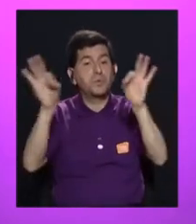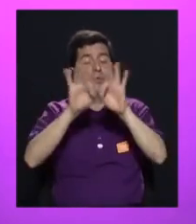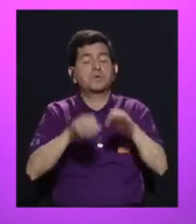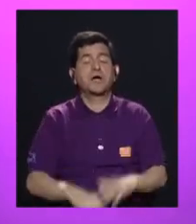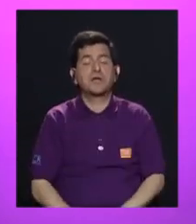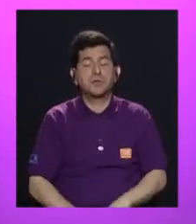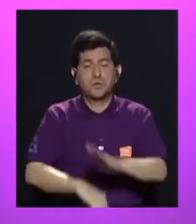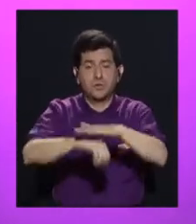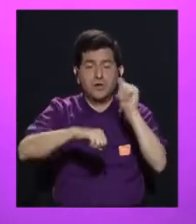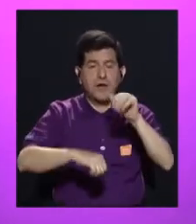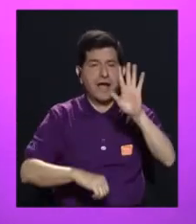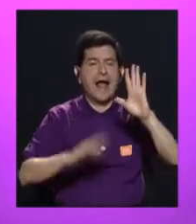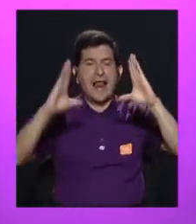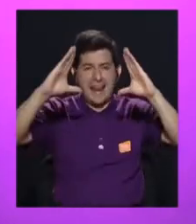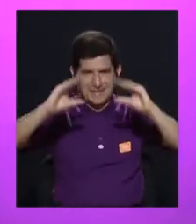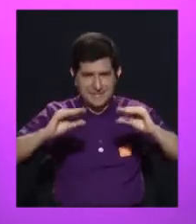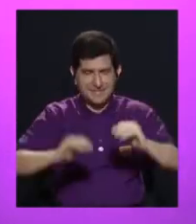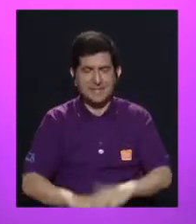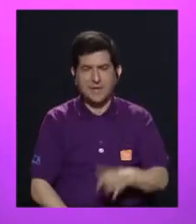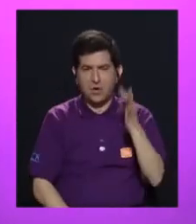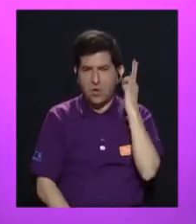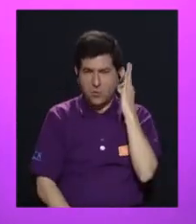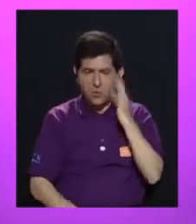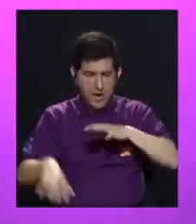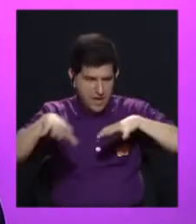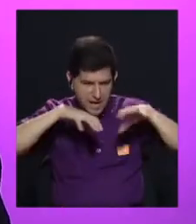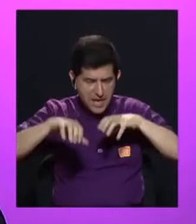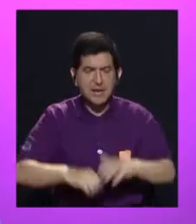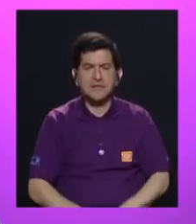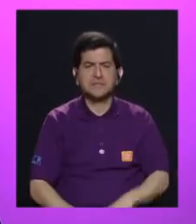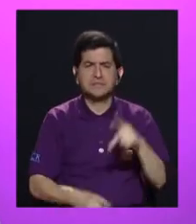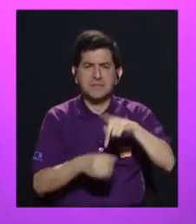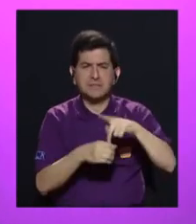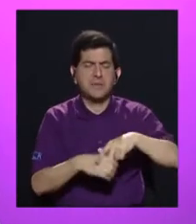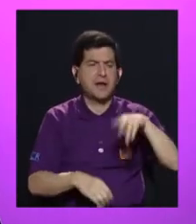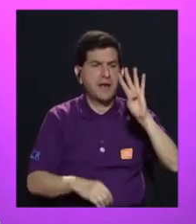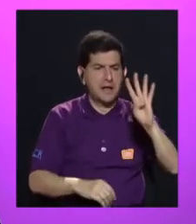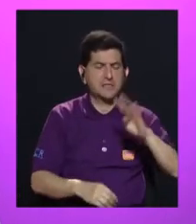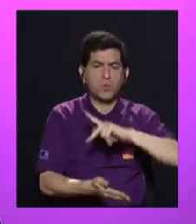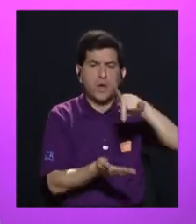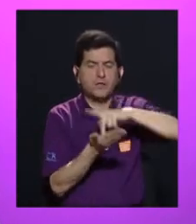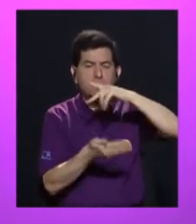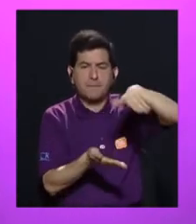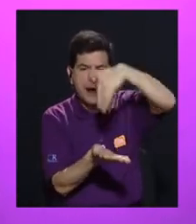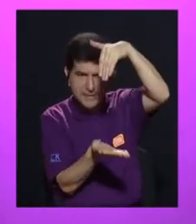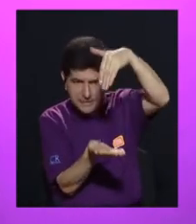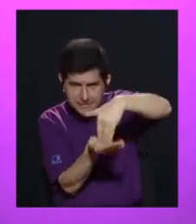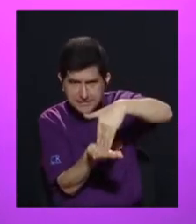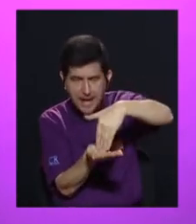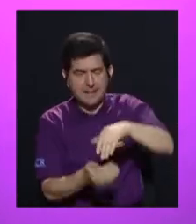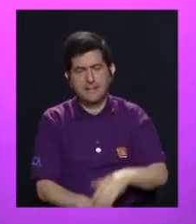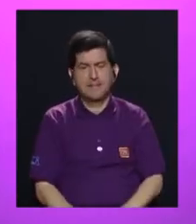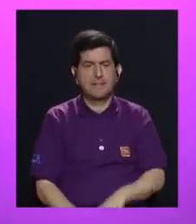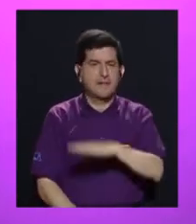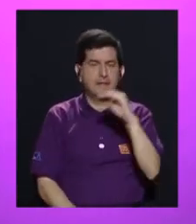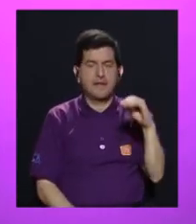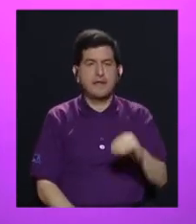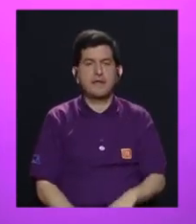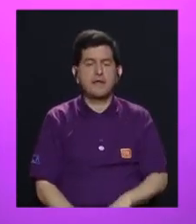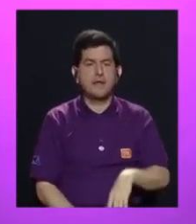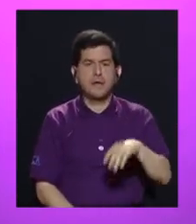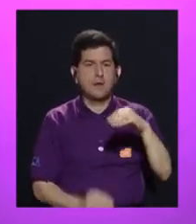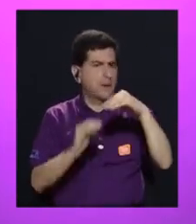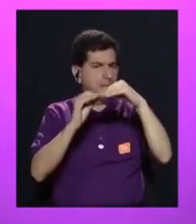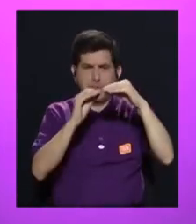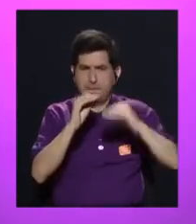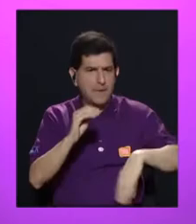convocando a partir de las 5 de la tarde desde mujeres en acción se está convocando a partir de las 4 en el parque central y desde una menos está